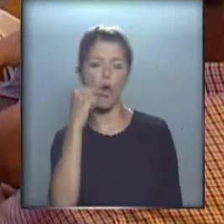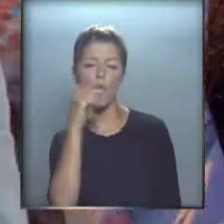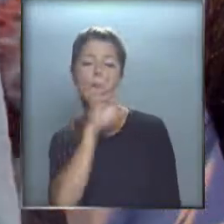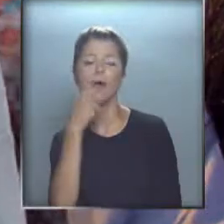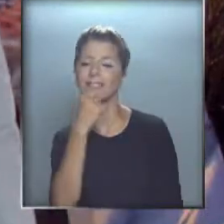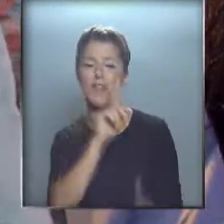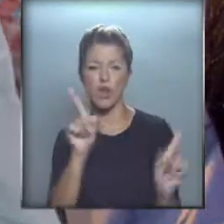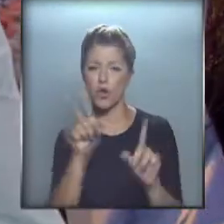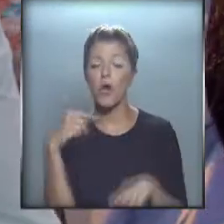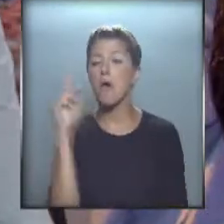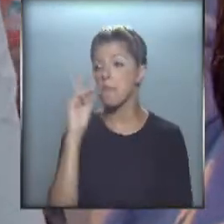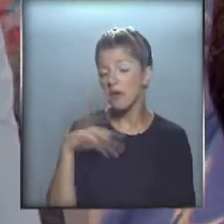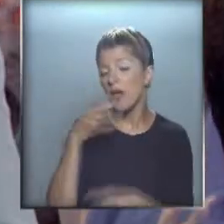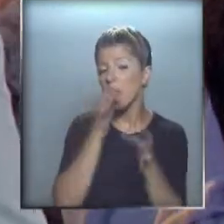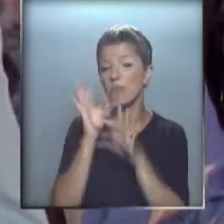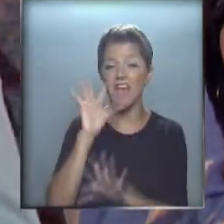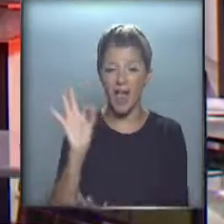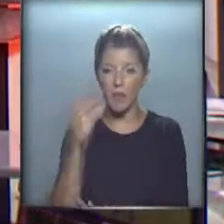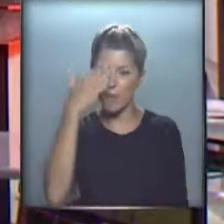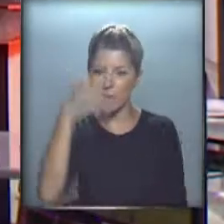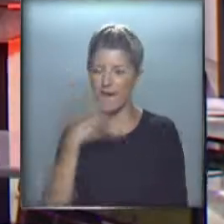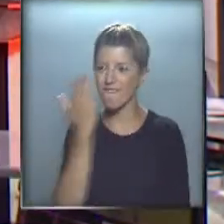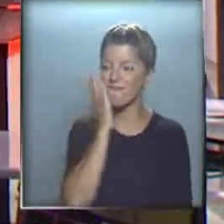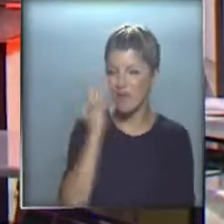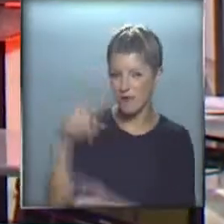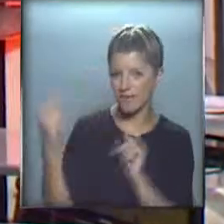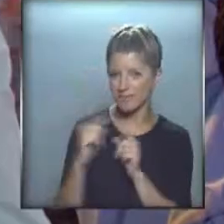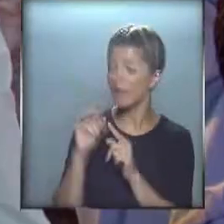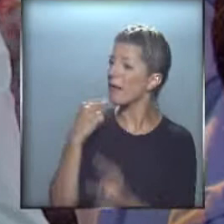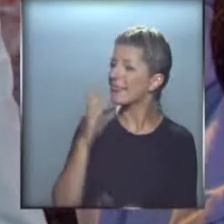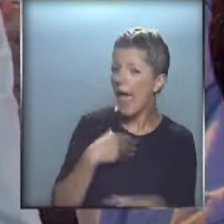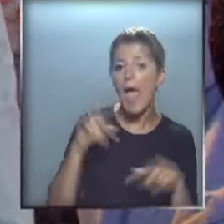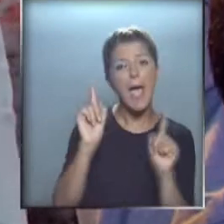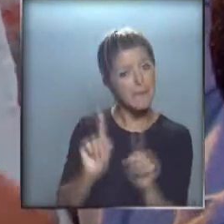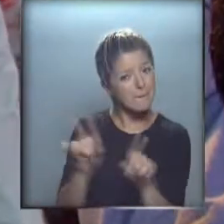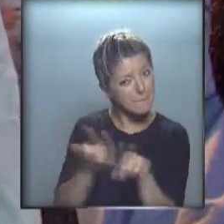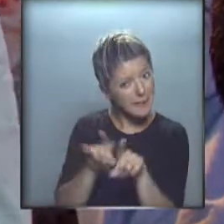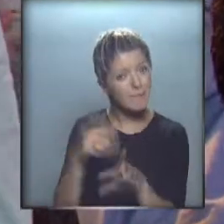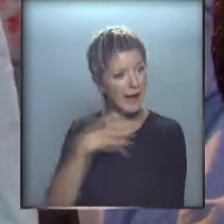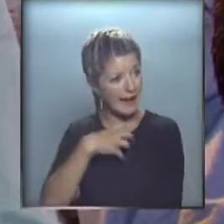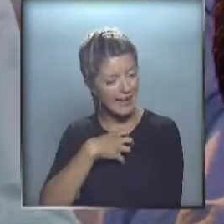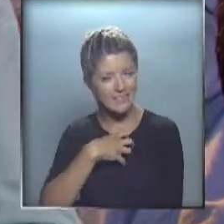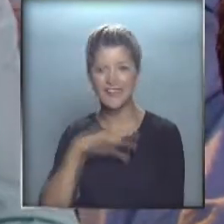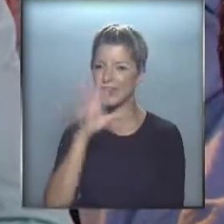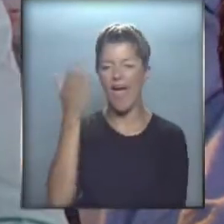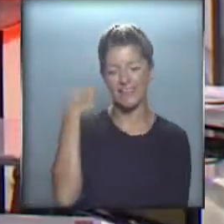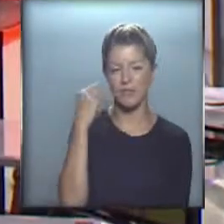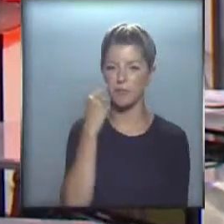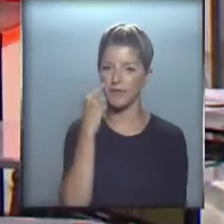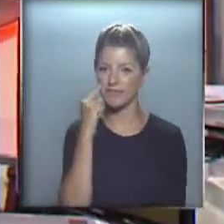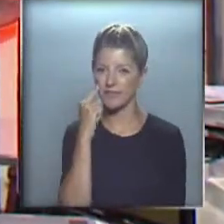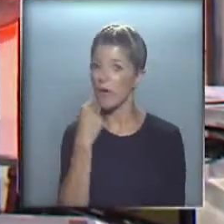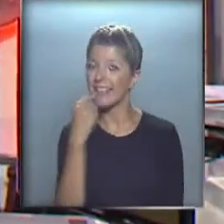Nos veíamos, se animó por hablábamos. Facebook él. Sí. A contactarte. Y vos dijiste, vas a la misma clase. No, ya nos veíamos. Ah, ok. Pero... Bueno, sos